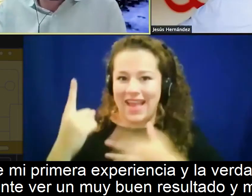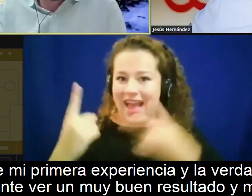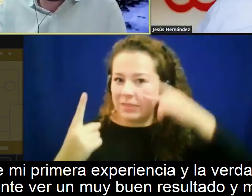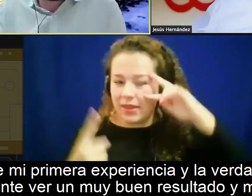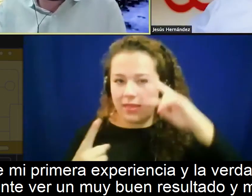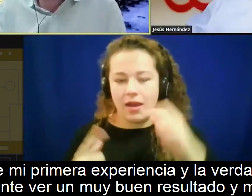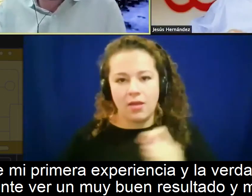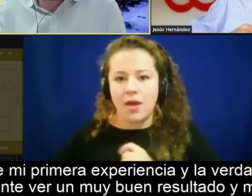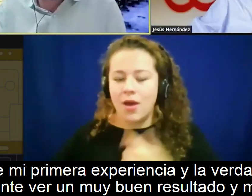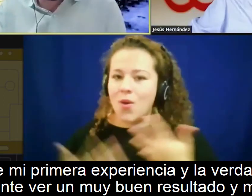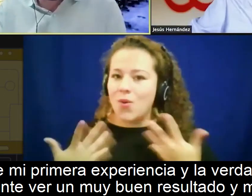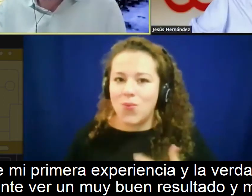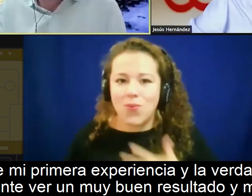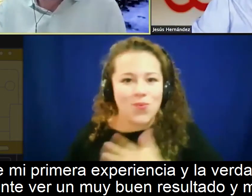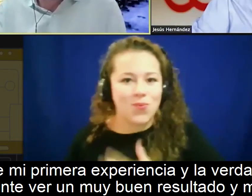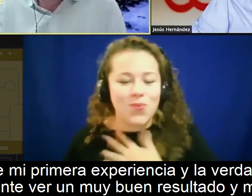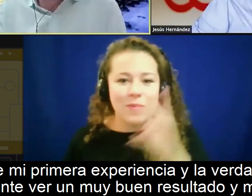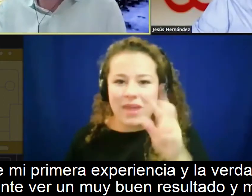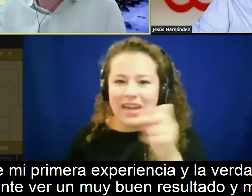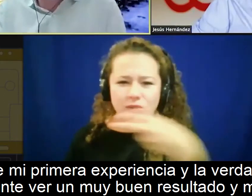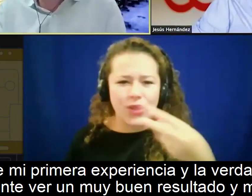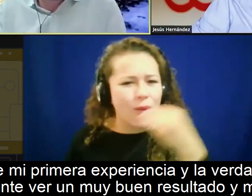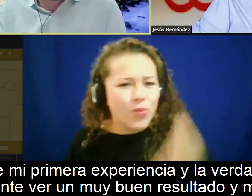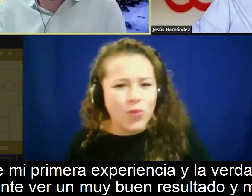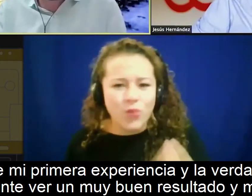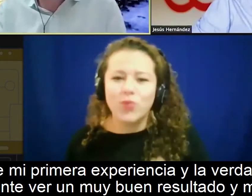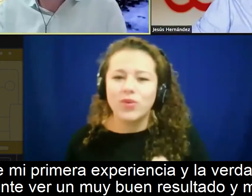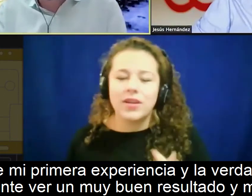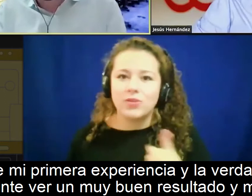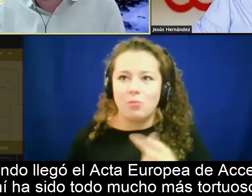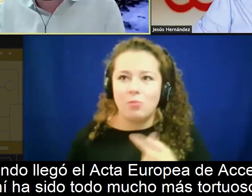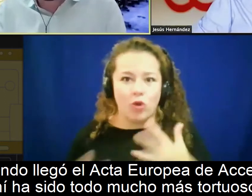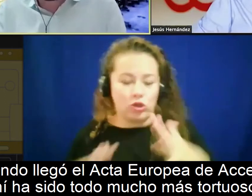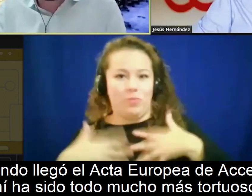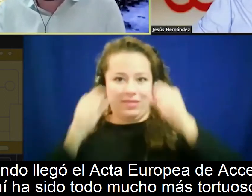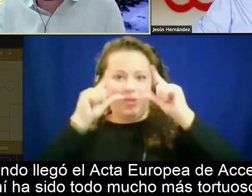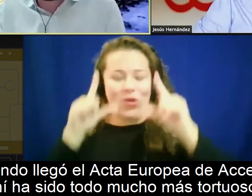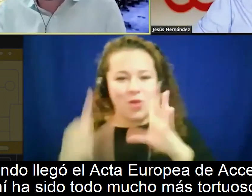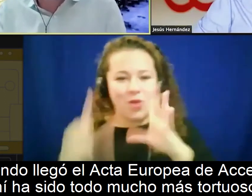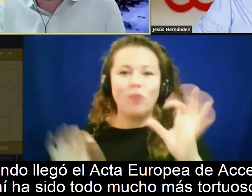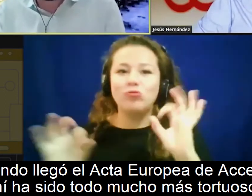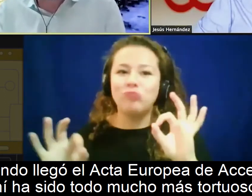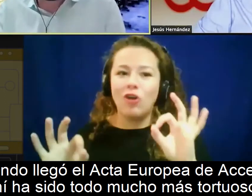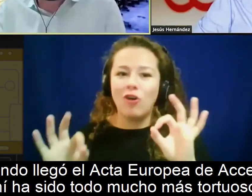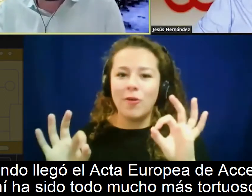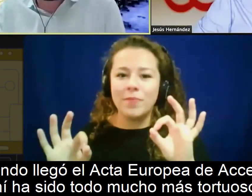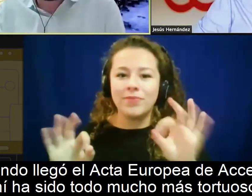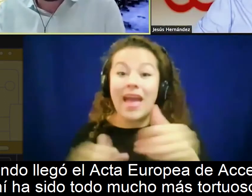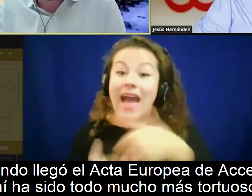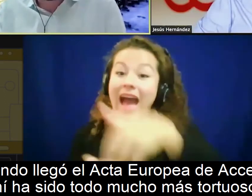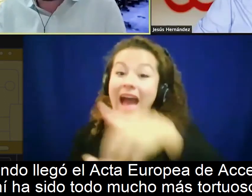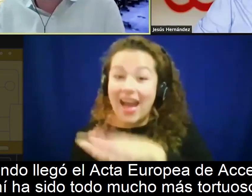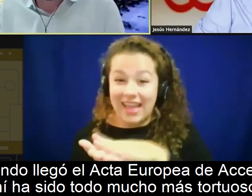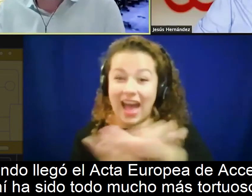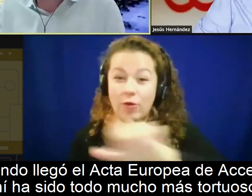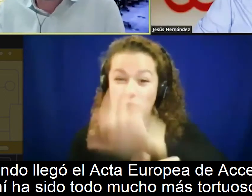un muy buen resultado y, claro, me sorprendió más cuando llegó el Acta Europea de Accesibilidad,